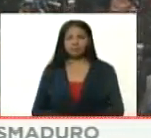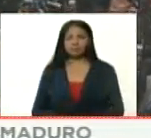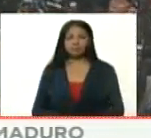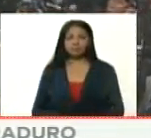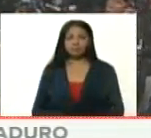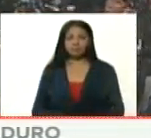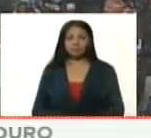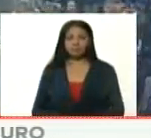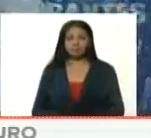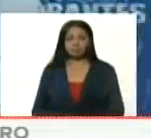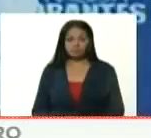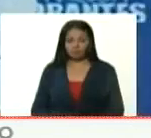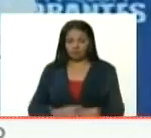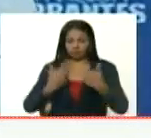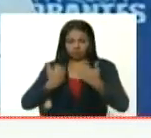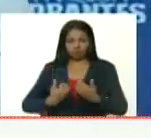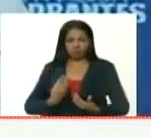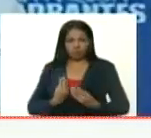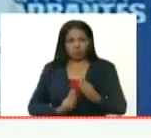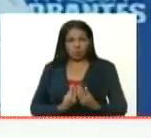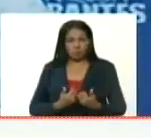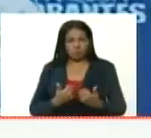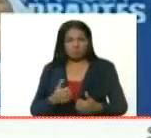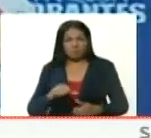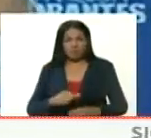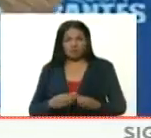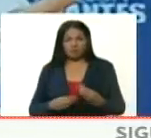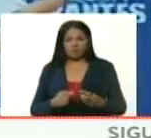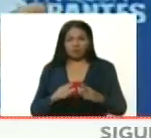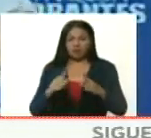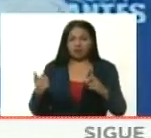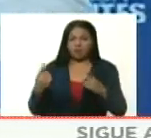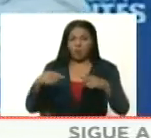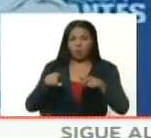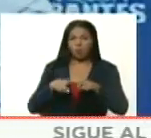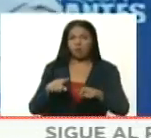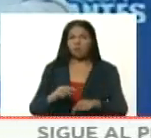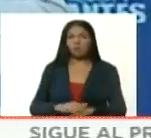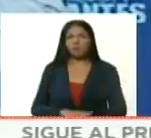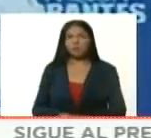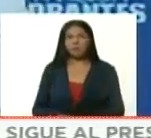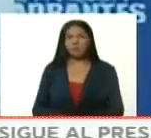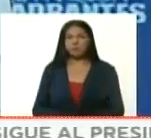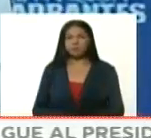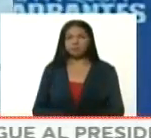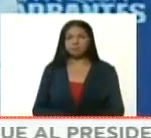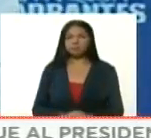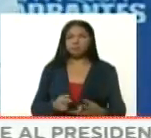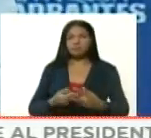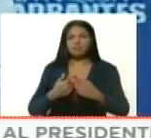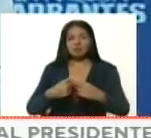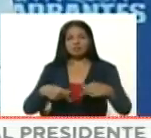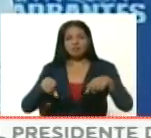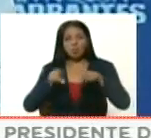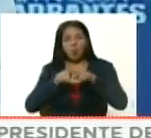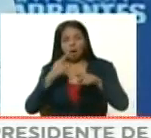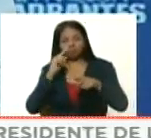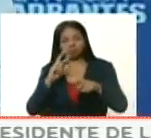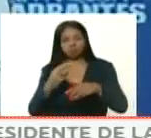el porte. La distancia y categoría, como dice, la prestancia.